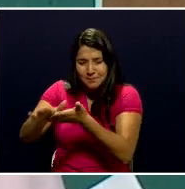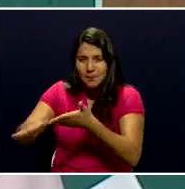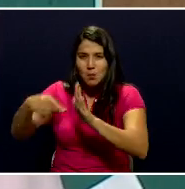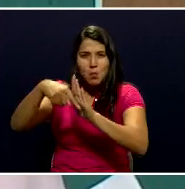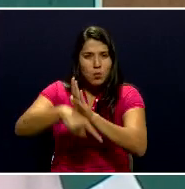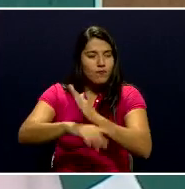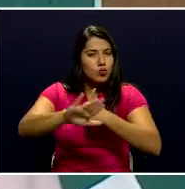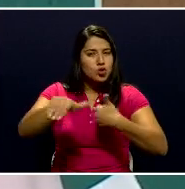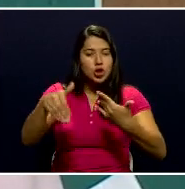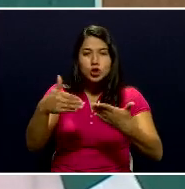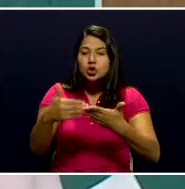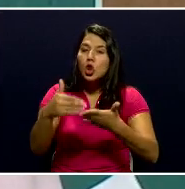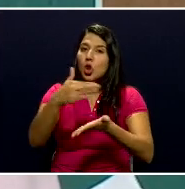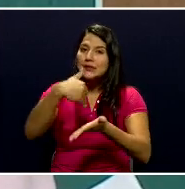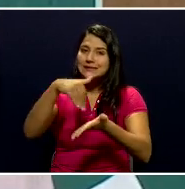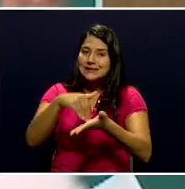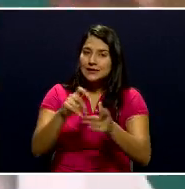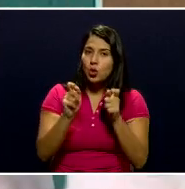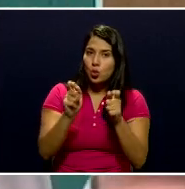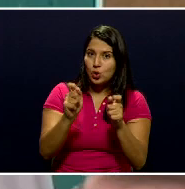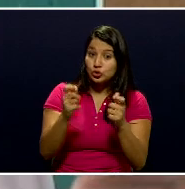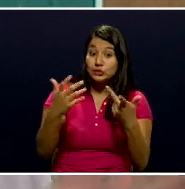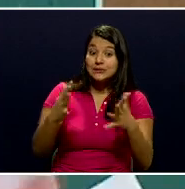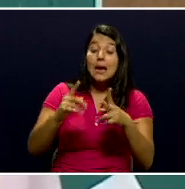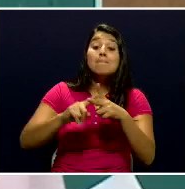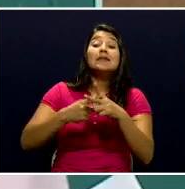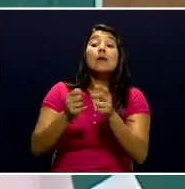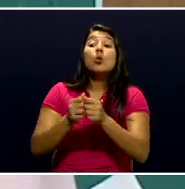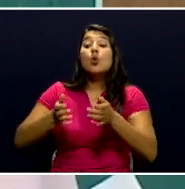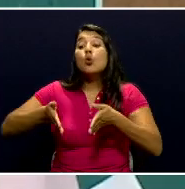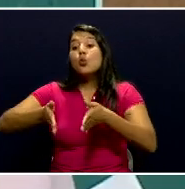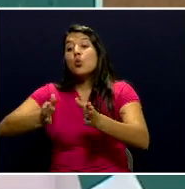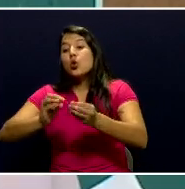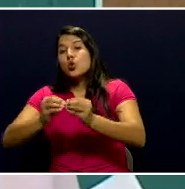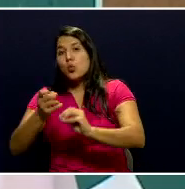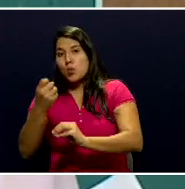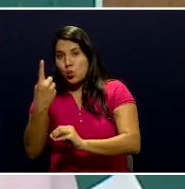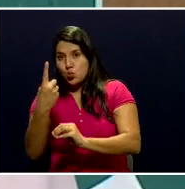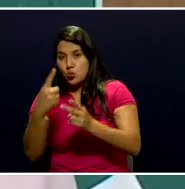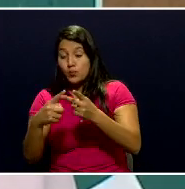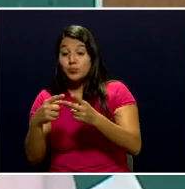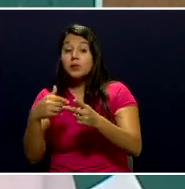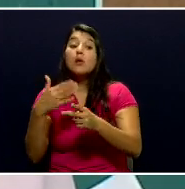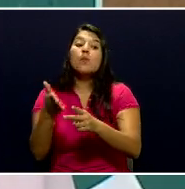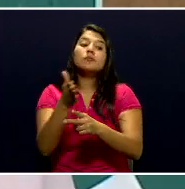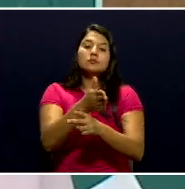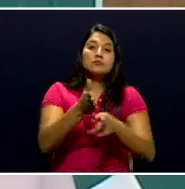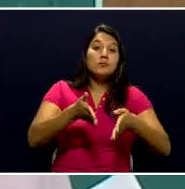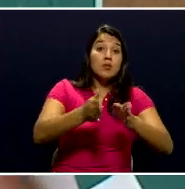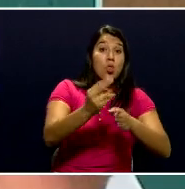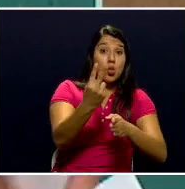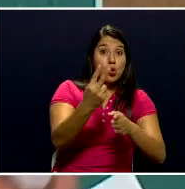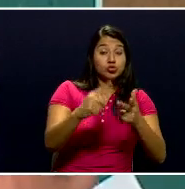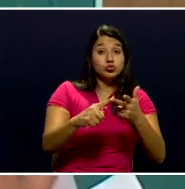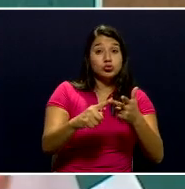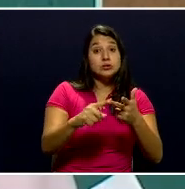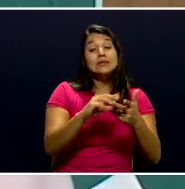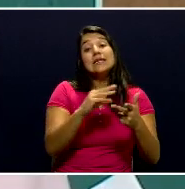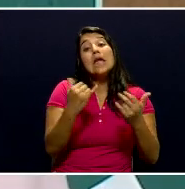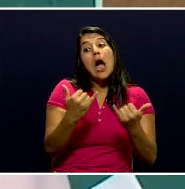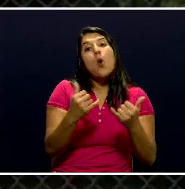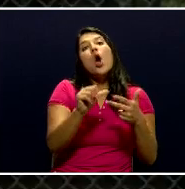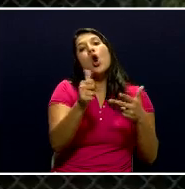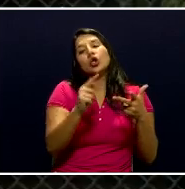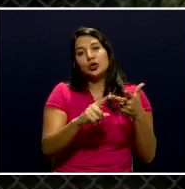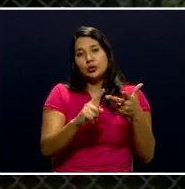las áreas. Entonces ya comenzamos con el pabellón número 1, seguimos con el pabellón número 2 y ahora estamos en este otro